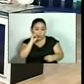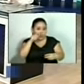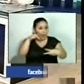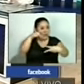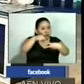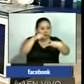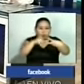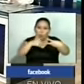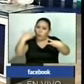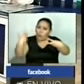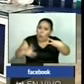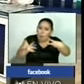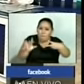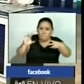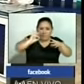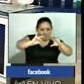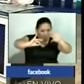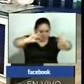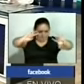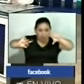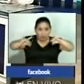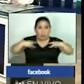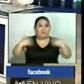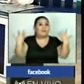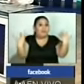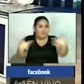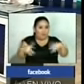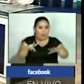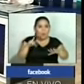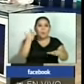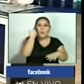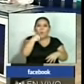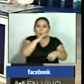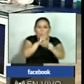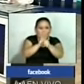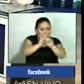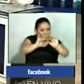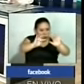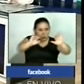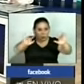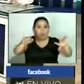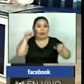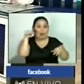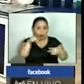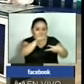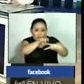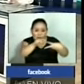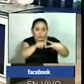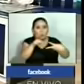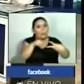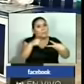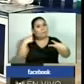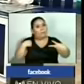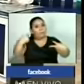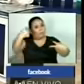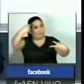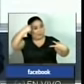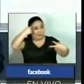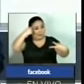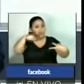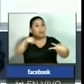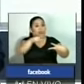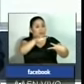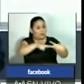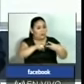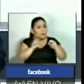de contagios a nivel comunitario. El virus ya está circulando en el territorio nacional y es en este periodo que se considera que puede darse